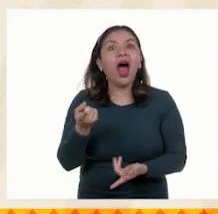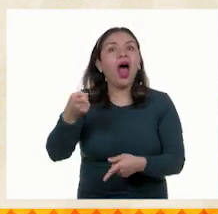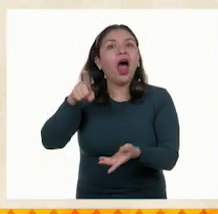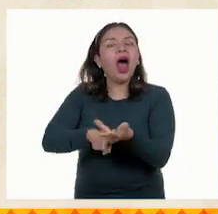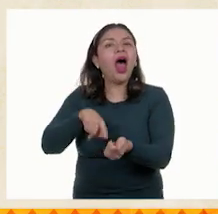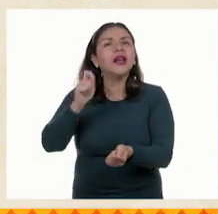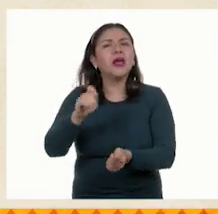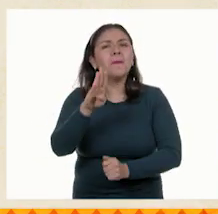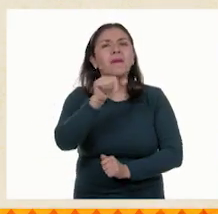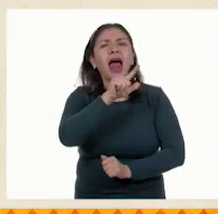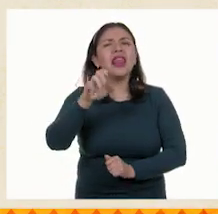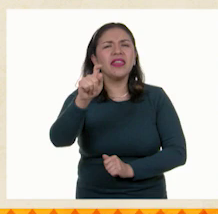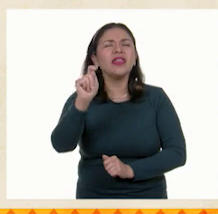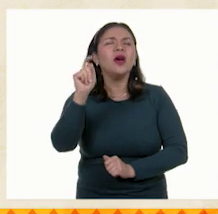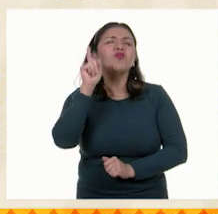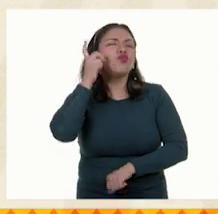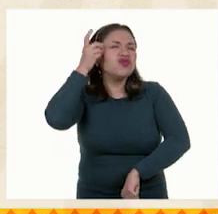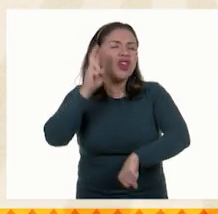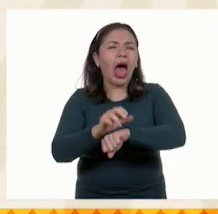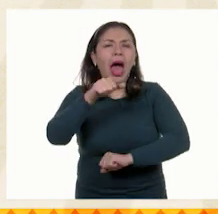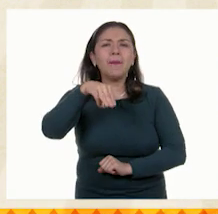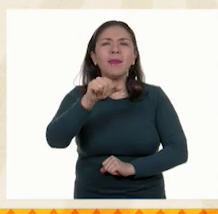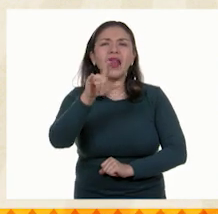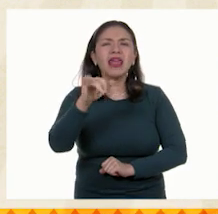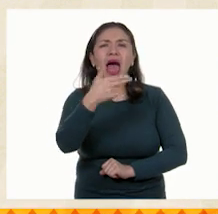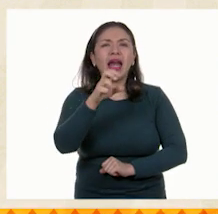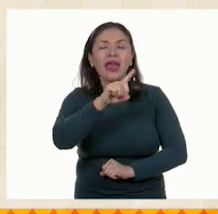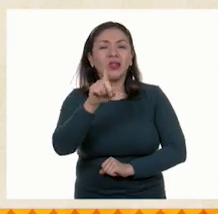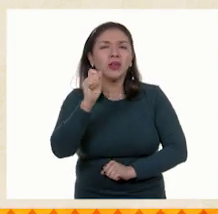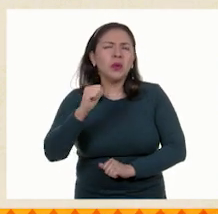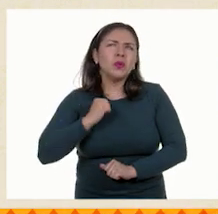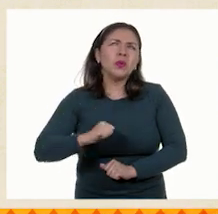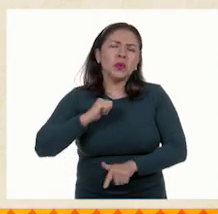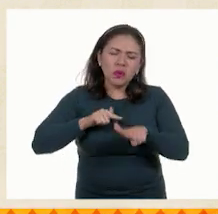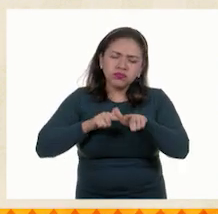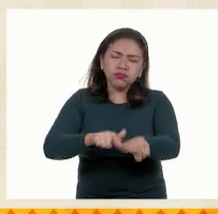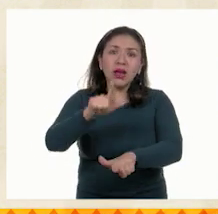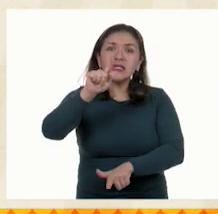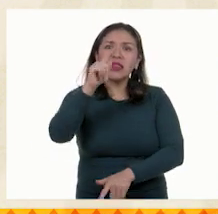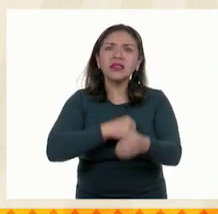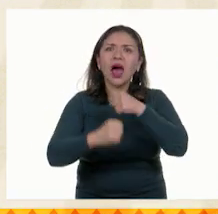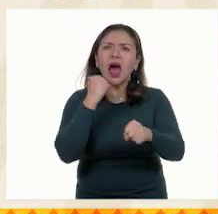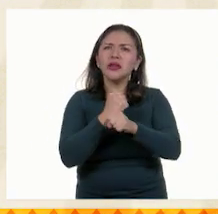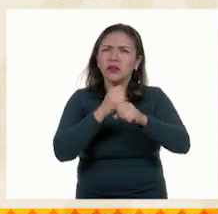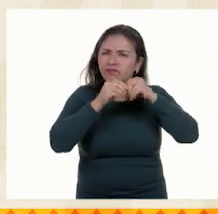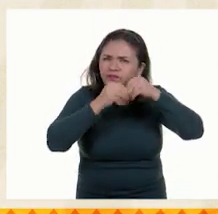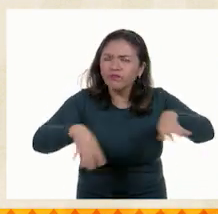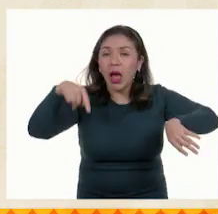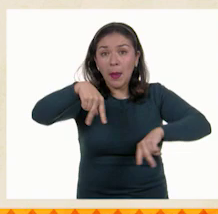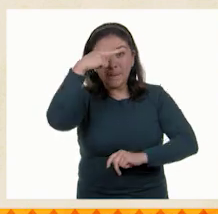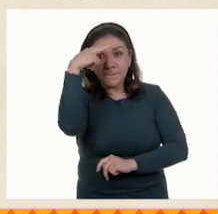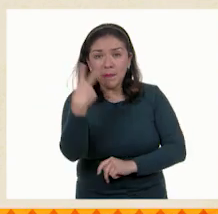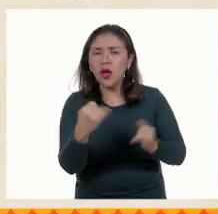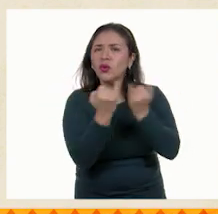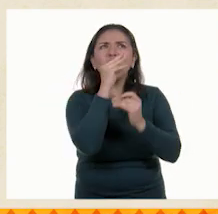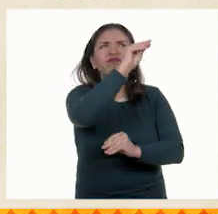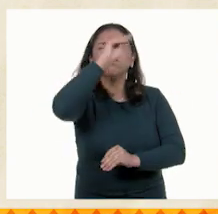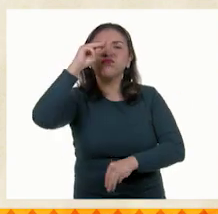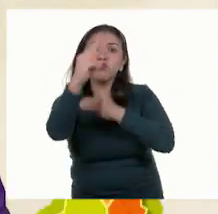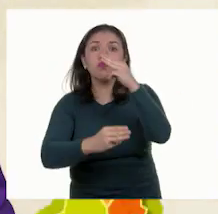ballet folclórico de Amalia Hernández, que tiene casi 70 años dando espectáculos en México y en varios países del